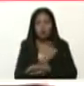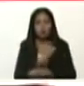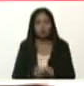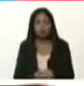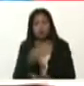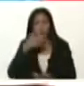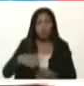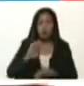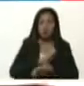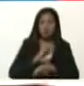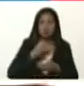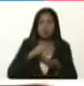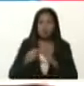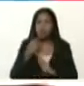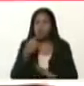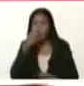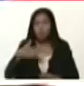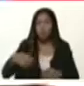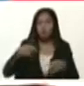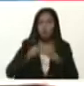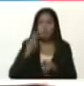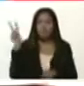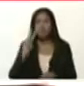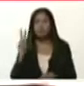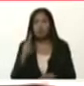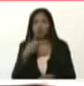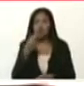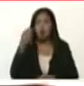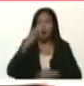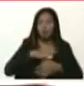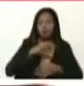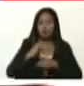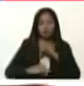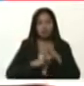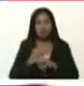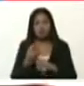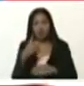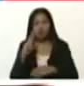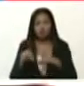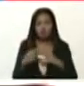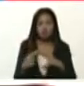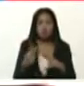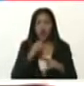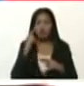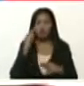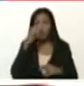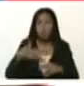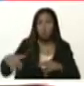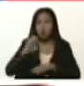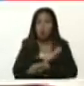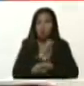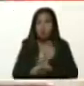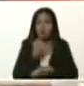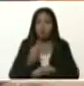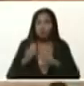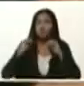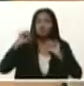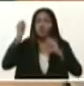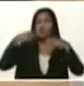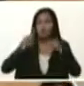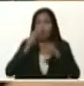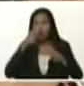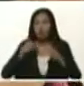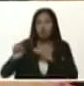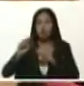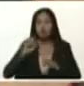el pueblo de Ecuador dijo como el pueblo de Venezuela, no al Fondo Monetario Internacional. Y el pueblo de Ecuador tuvo un gran triunfo contra el